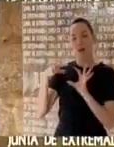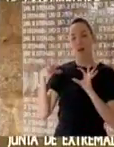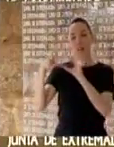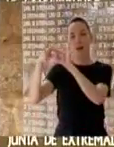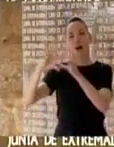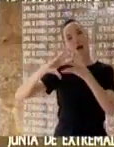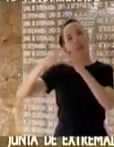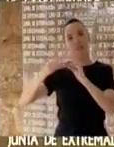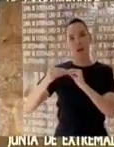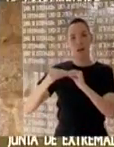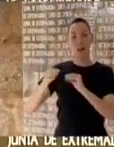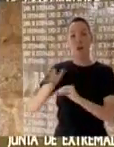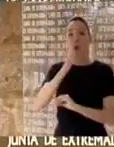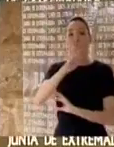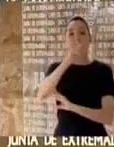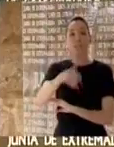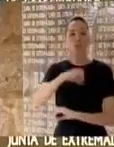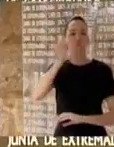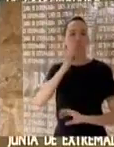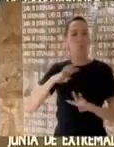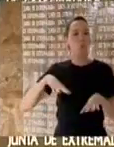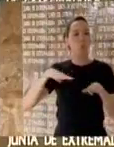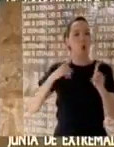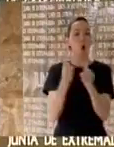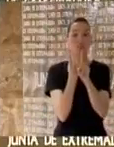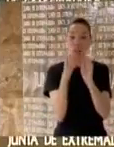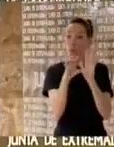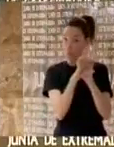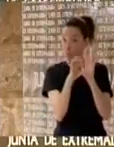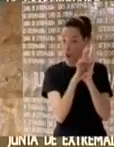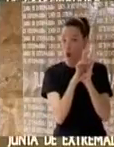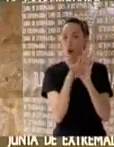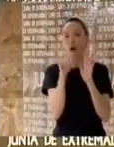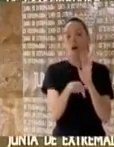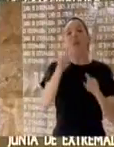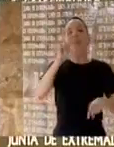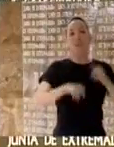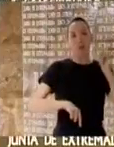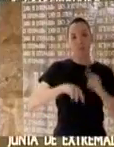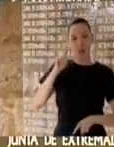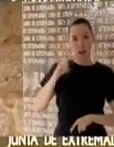Situar el delito de rebelión con distintos agravantes en función de si hay o no tumultos